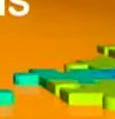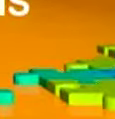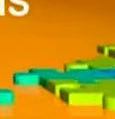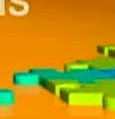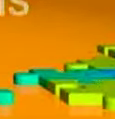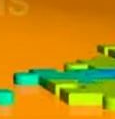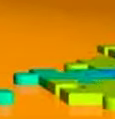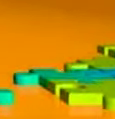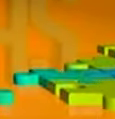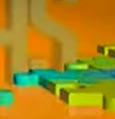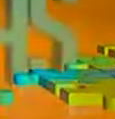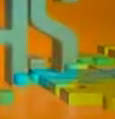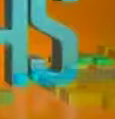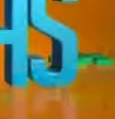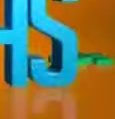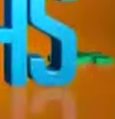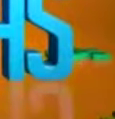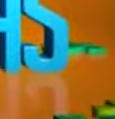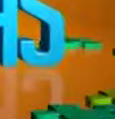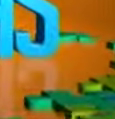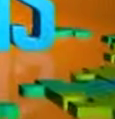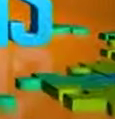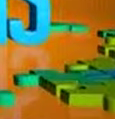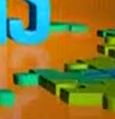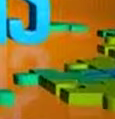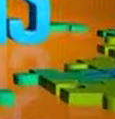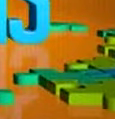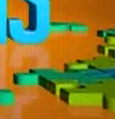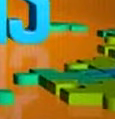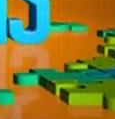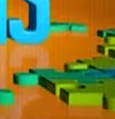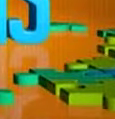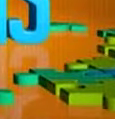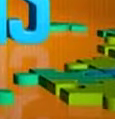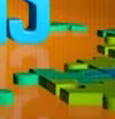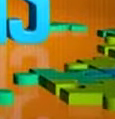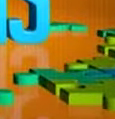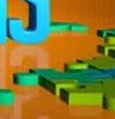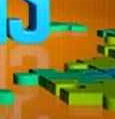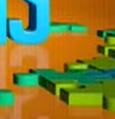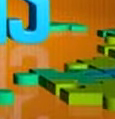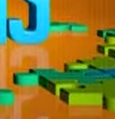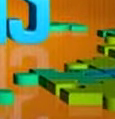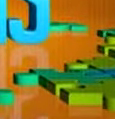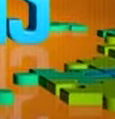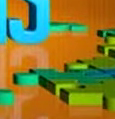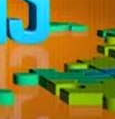lograrlo es la mejor decisión. sensación. Vivir y dovún